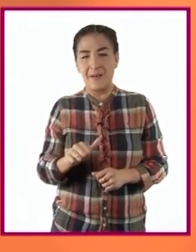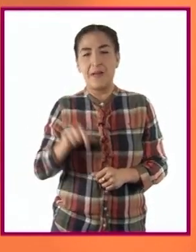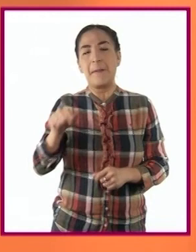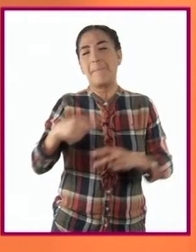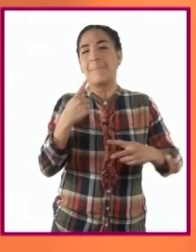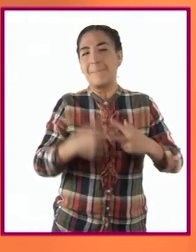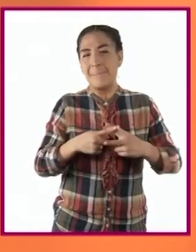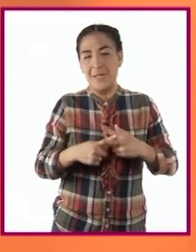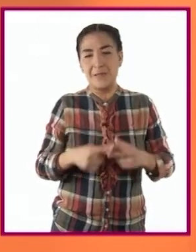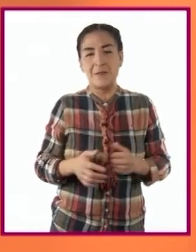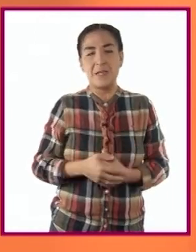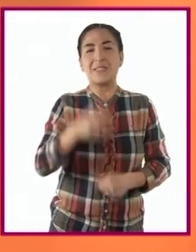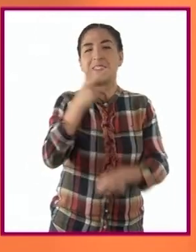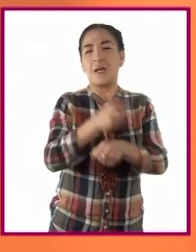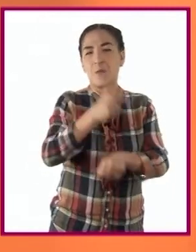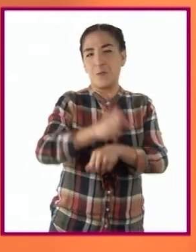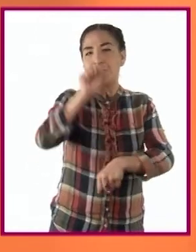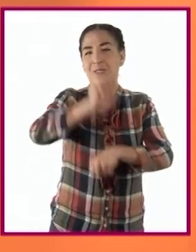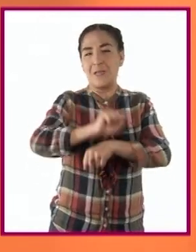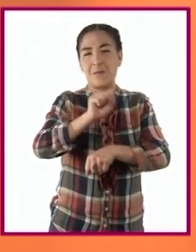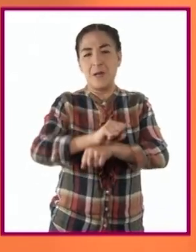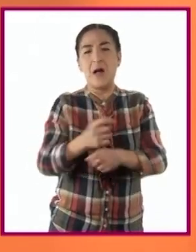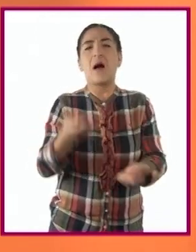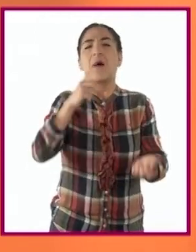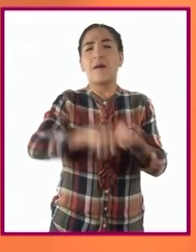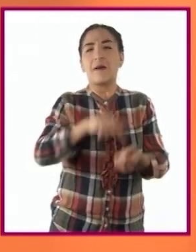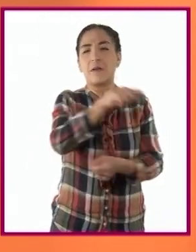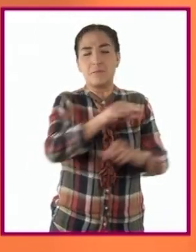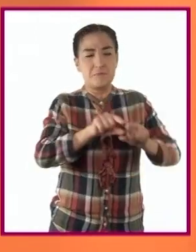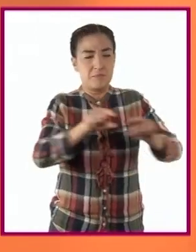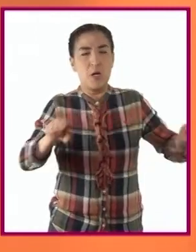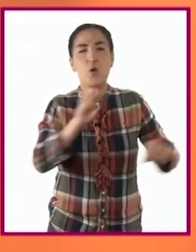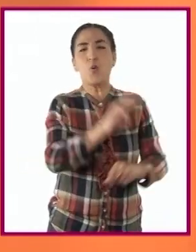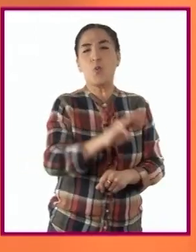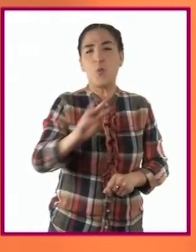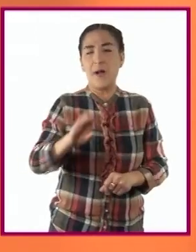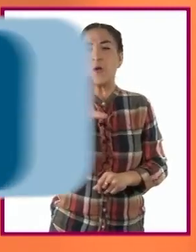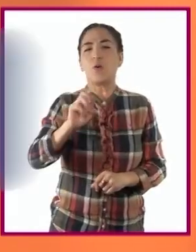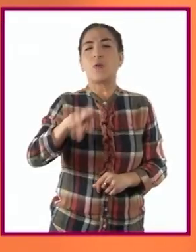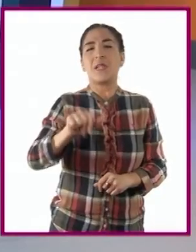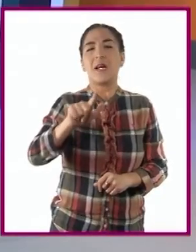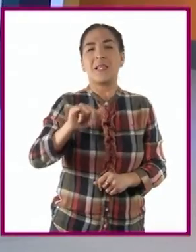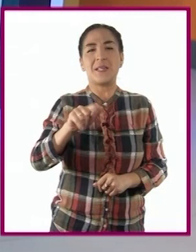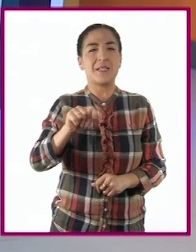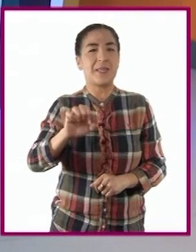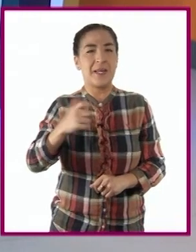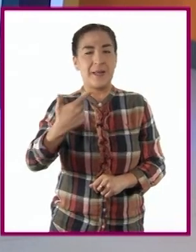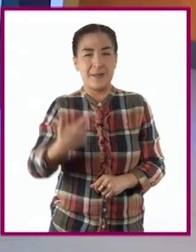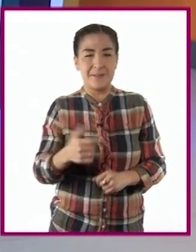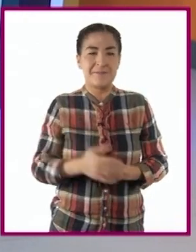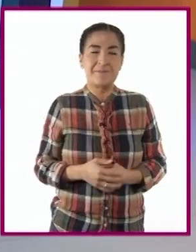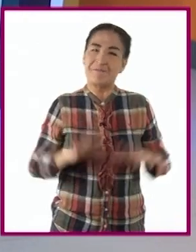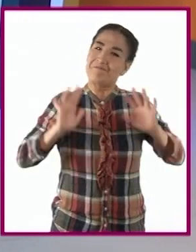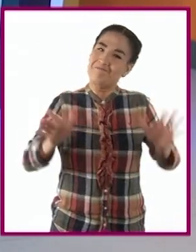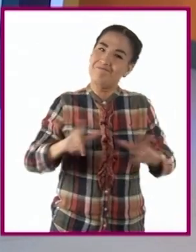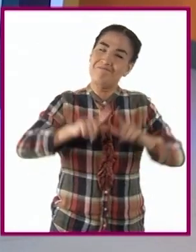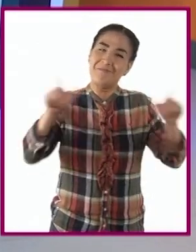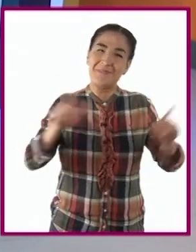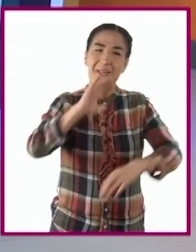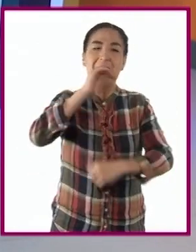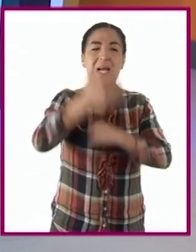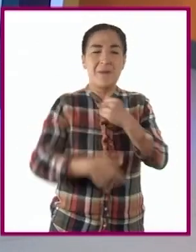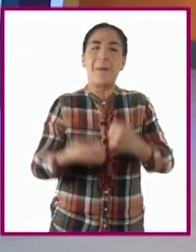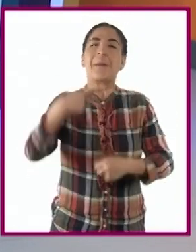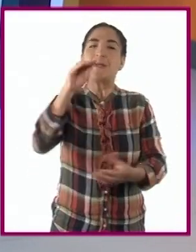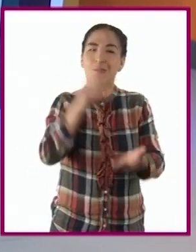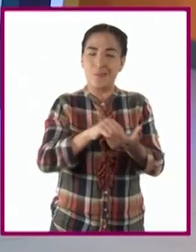de matemáticas segundo grado que se encuentran en la página de la CONALITEG. Listo, terminamos, pero